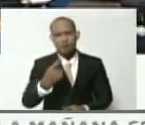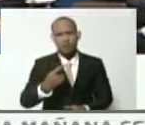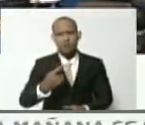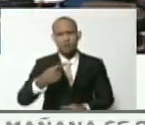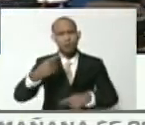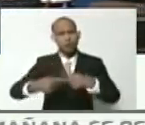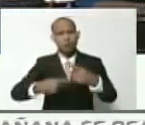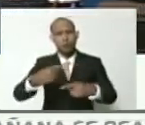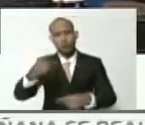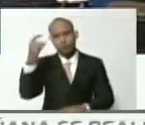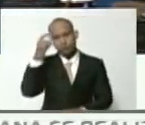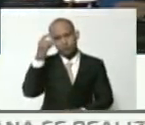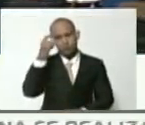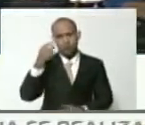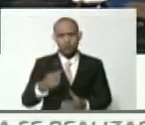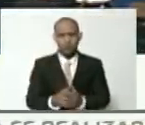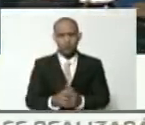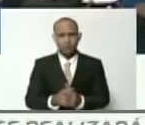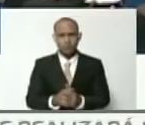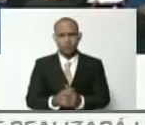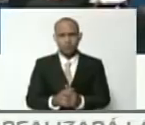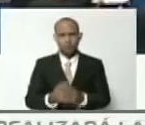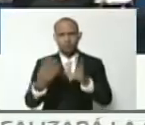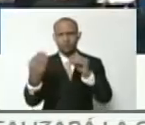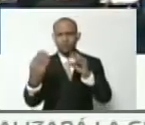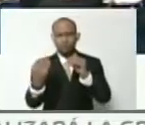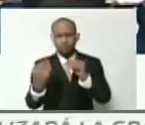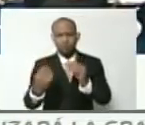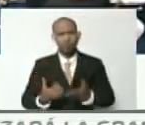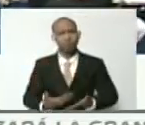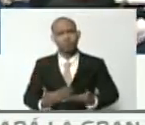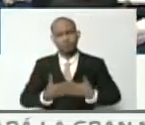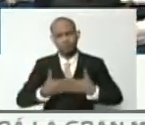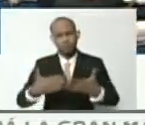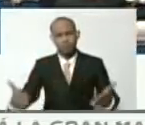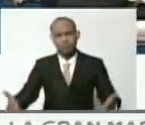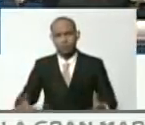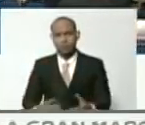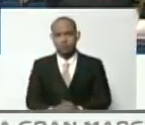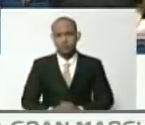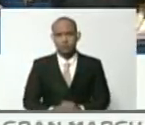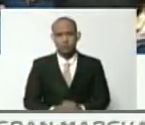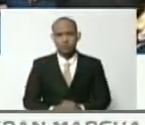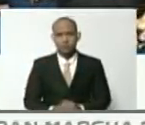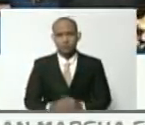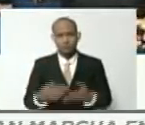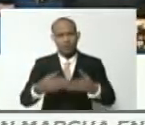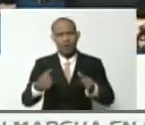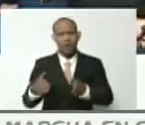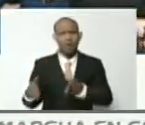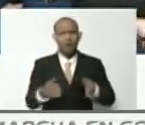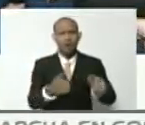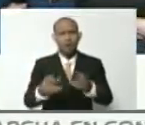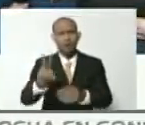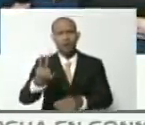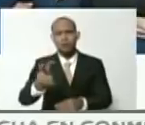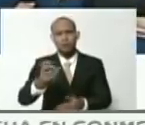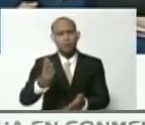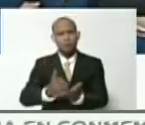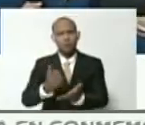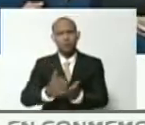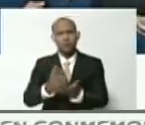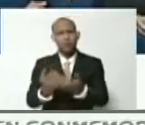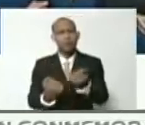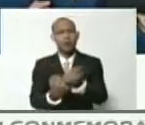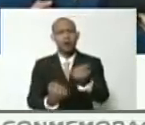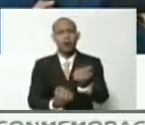diaria, de conversaciones, de contribuciones, abriendo caminos siempre al